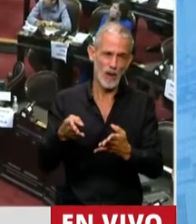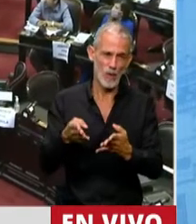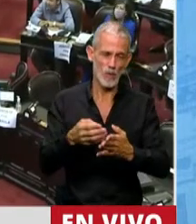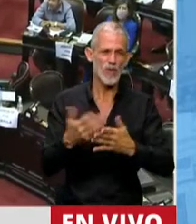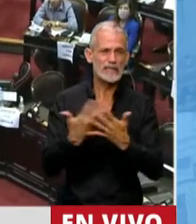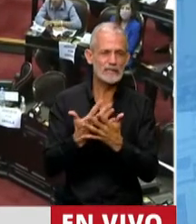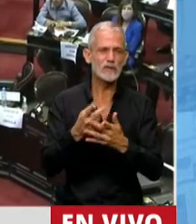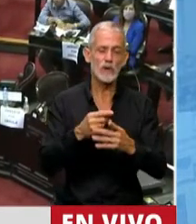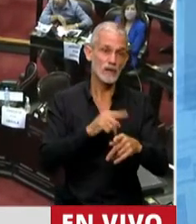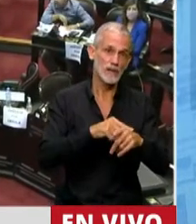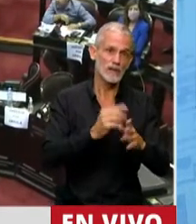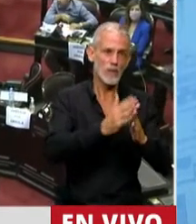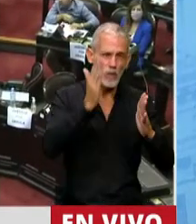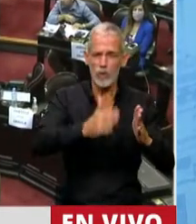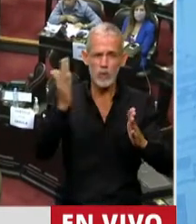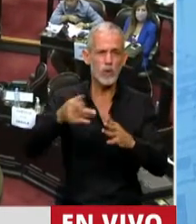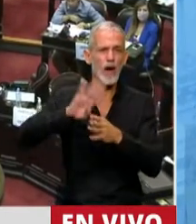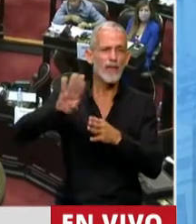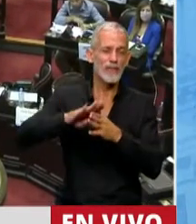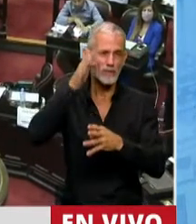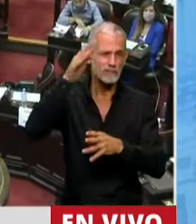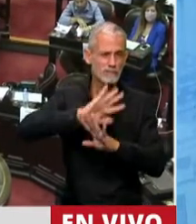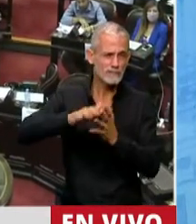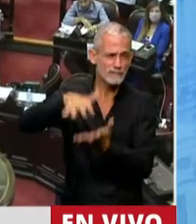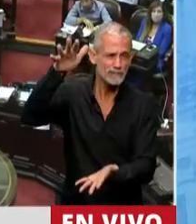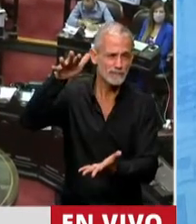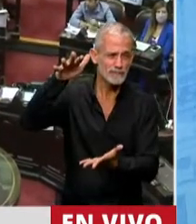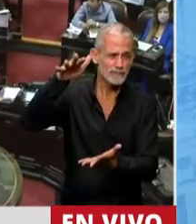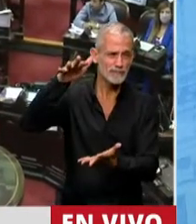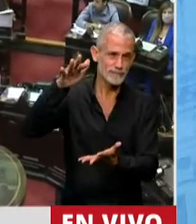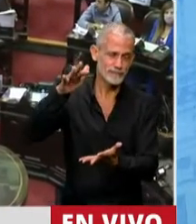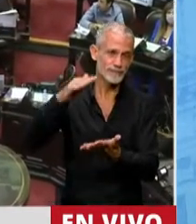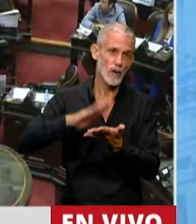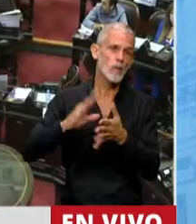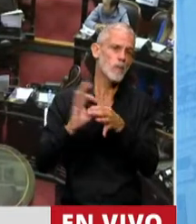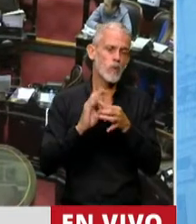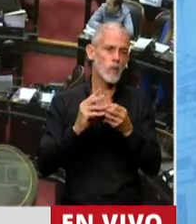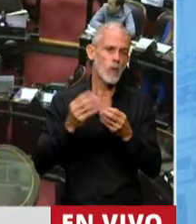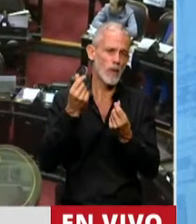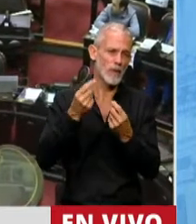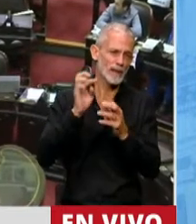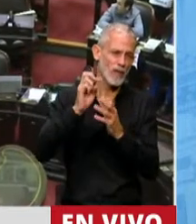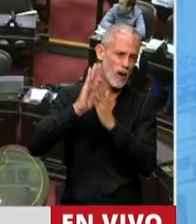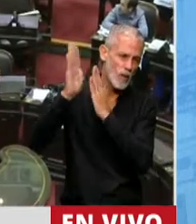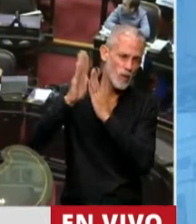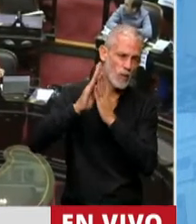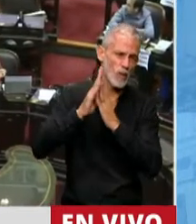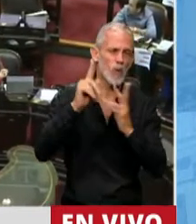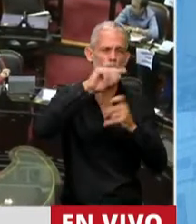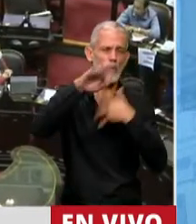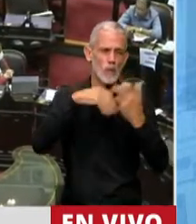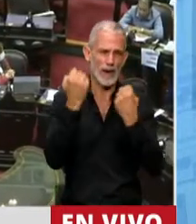padecer estos ciclos de sobreendeudamiento vinculados además a la fuga de capitales y a las grandes crisis